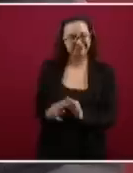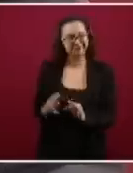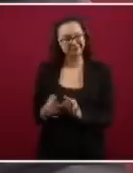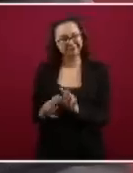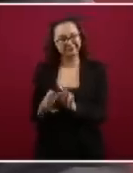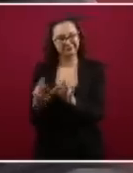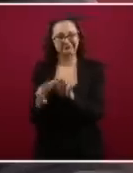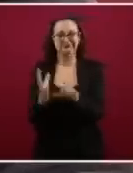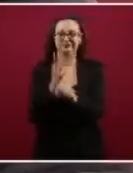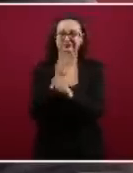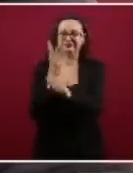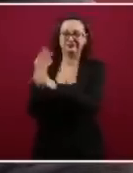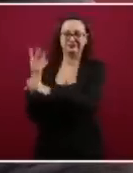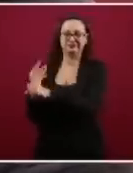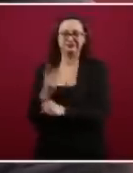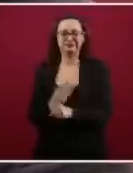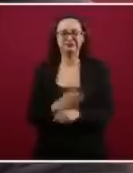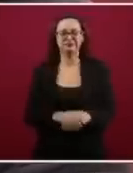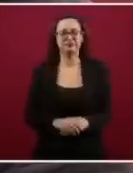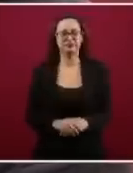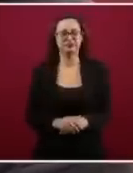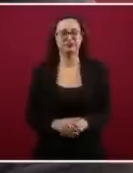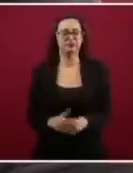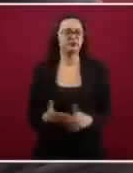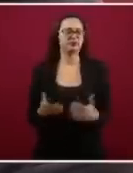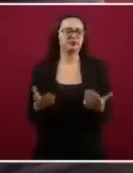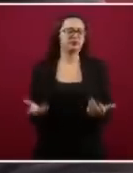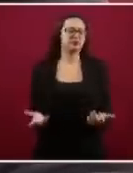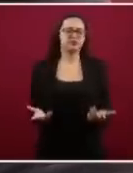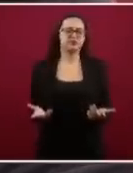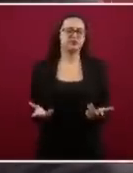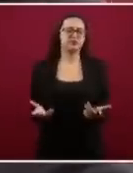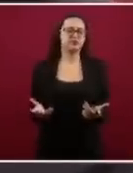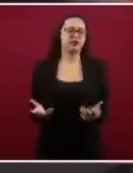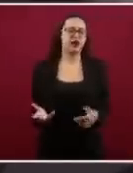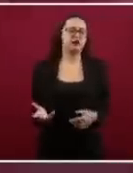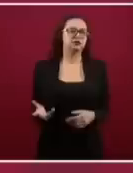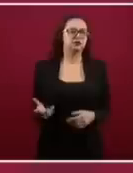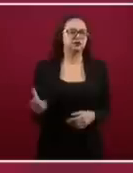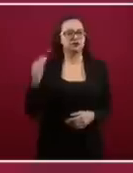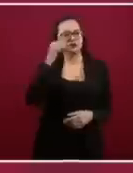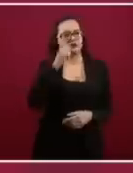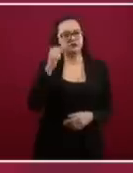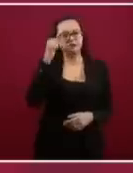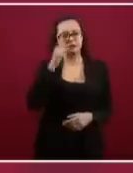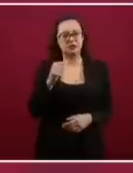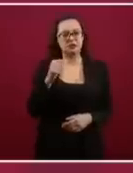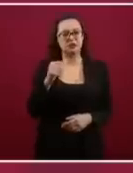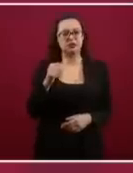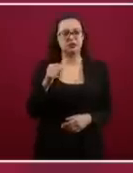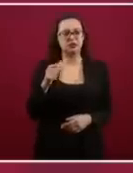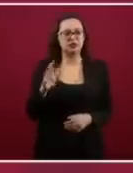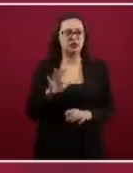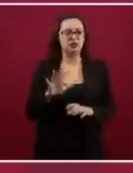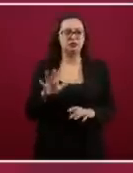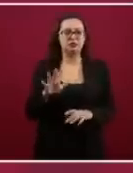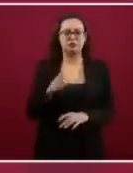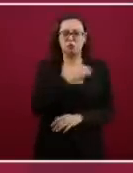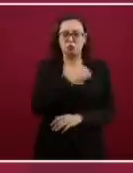se le dé mantenimiento. No es así en general. La autoridad local, sobre todo los presidentes